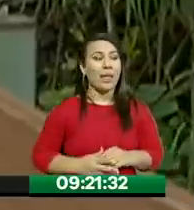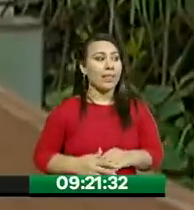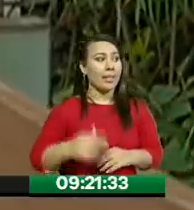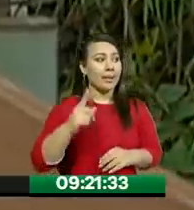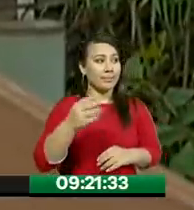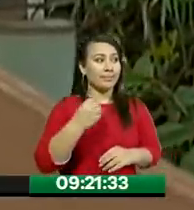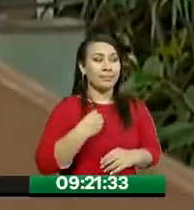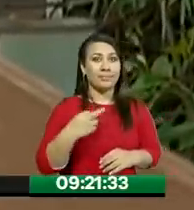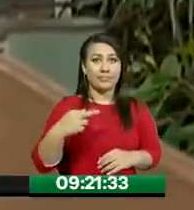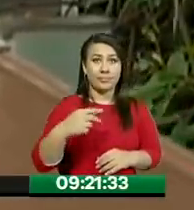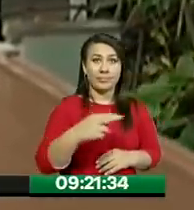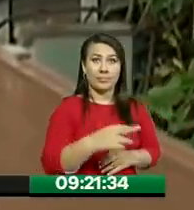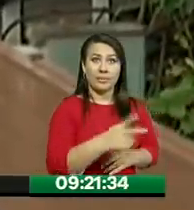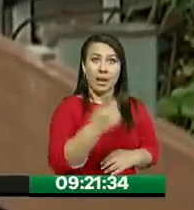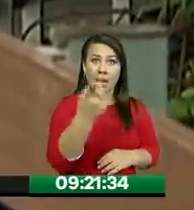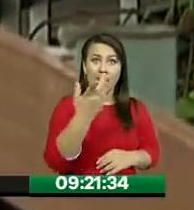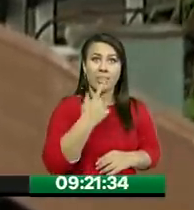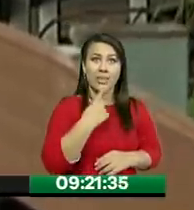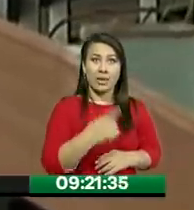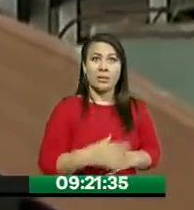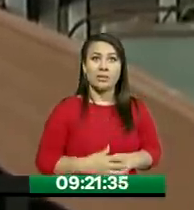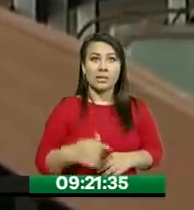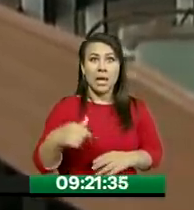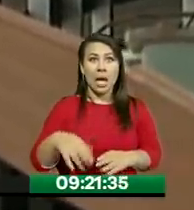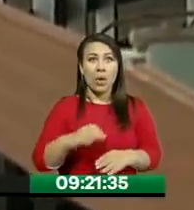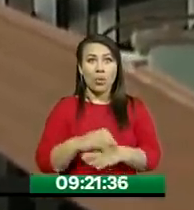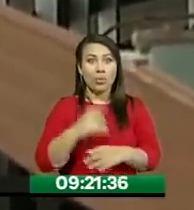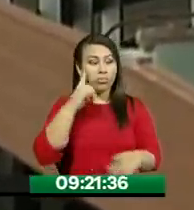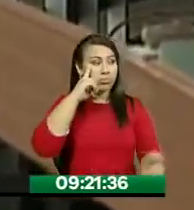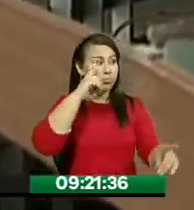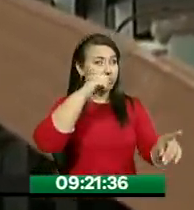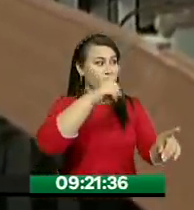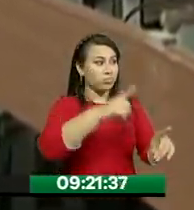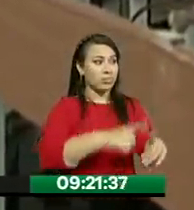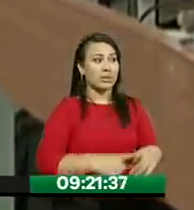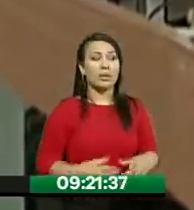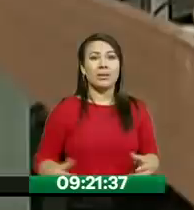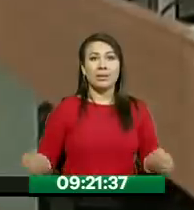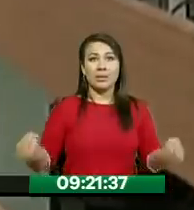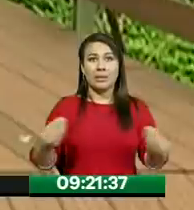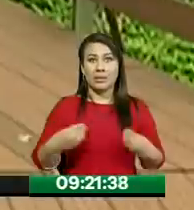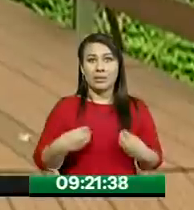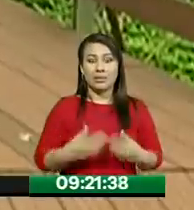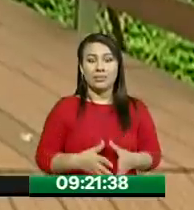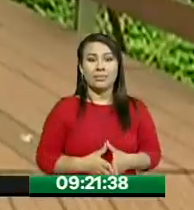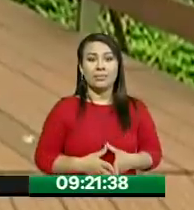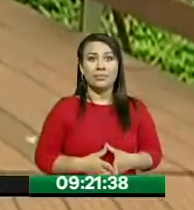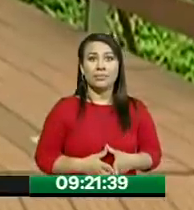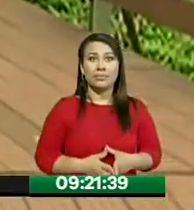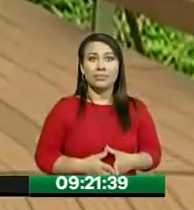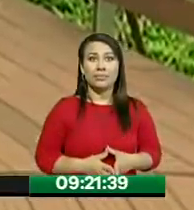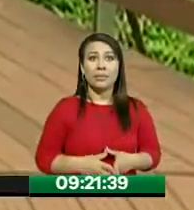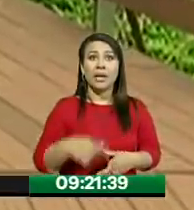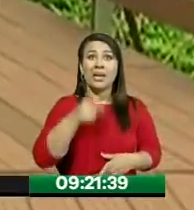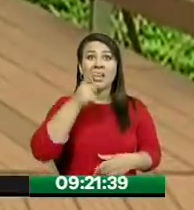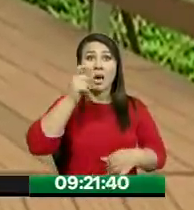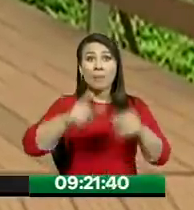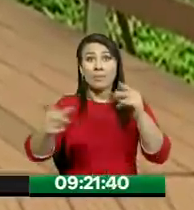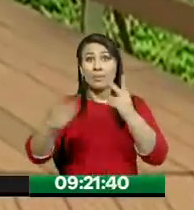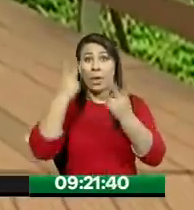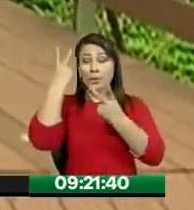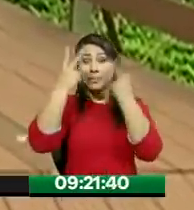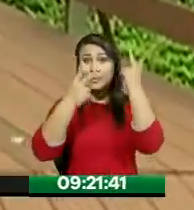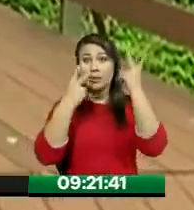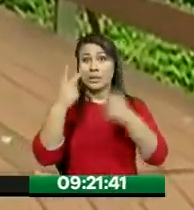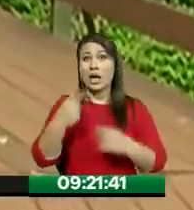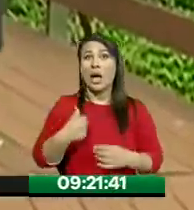En el puente internacional de Rumichaca, la policía antinarcóticos logró en un vehículo particular tipo camioneta Chevrolet Loop encontrar camuflados en un